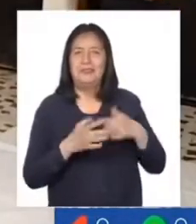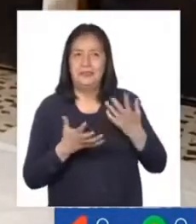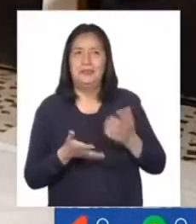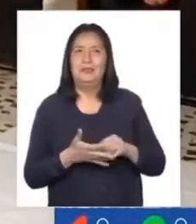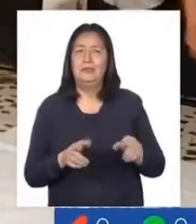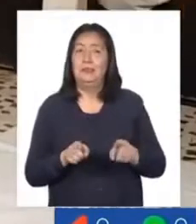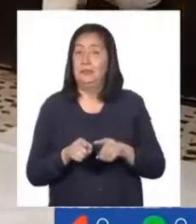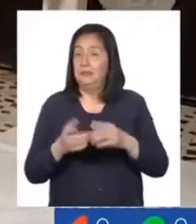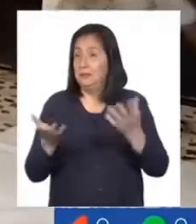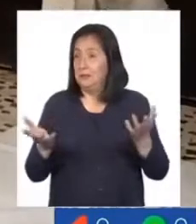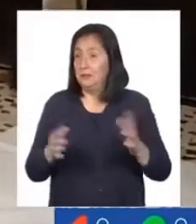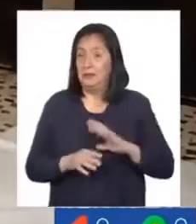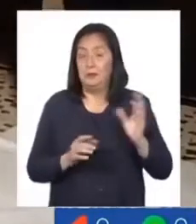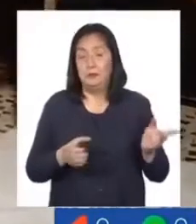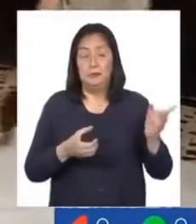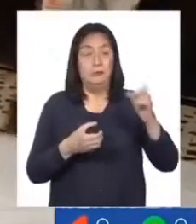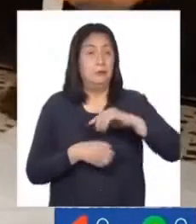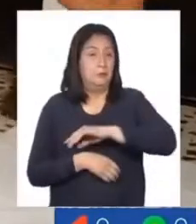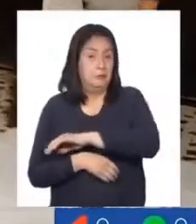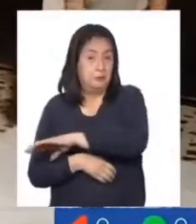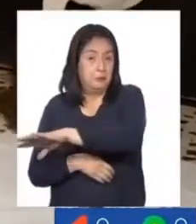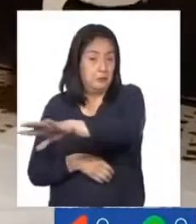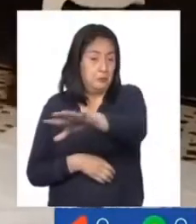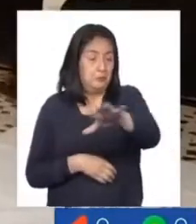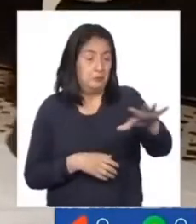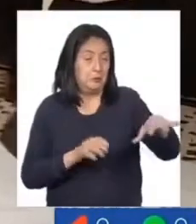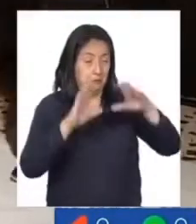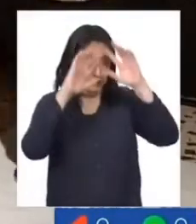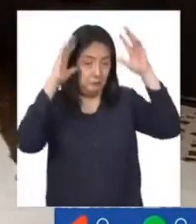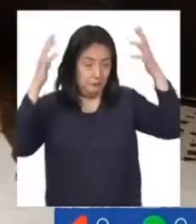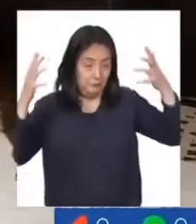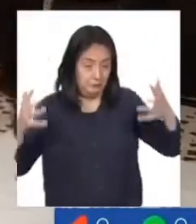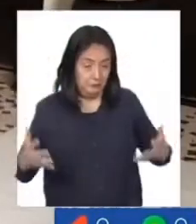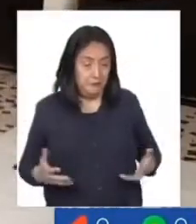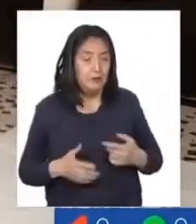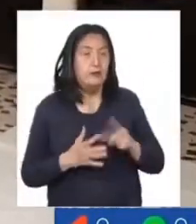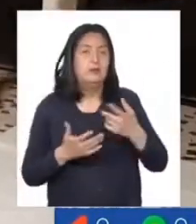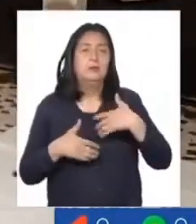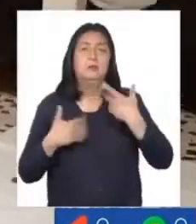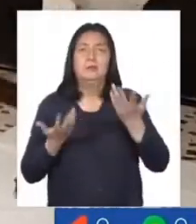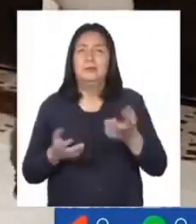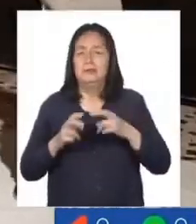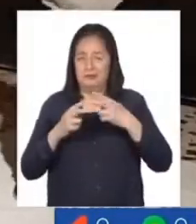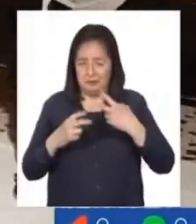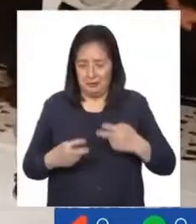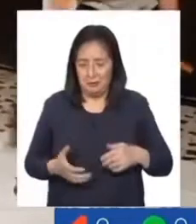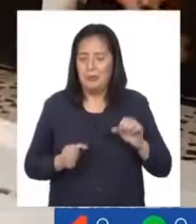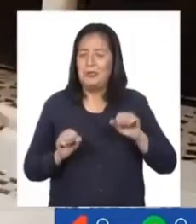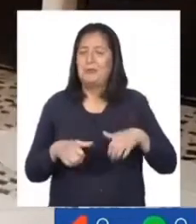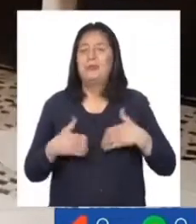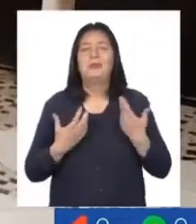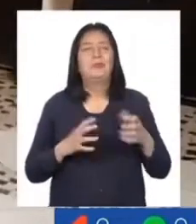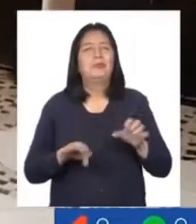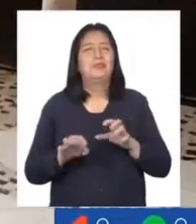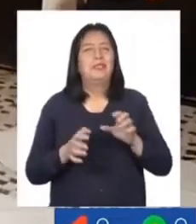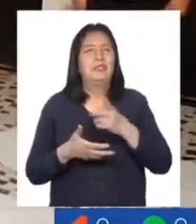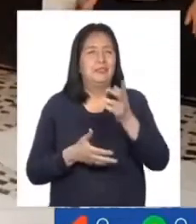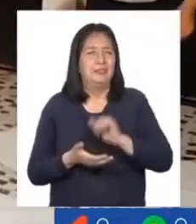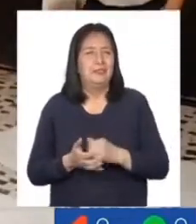y en el cual formamos una esfera imaginaria. Y en ella podemos explorar todas nuestras posibilidades